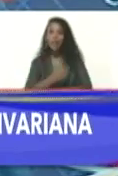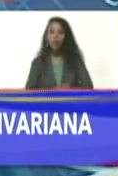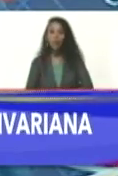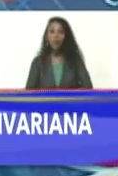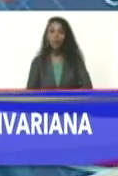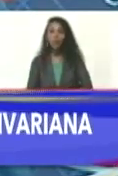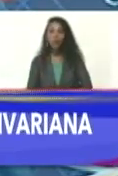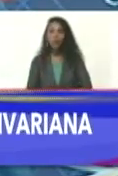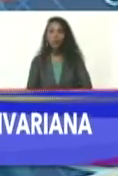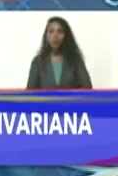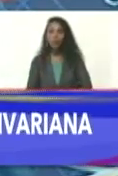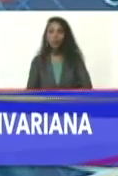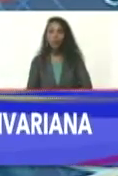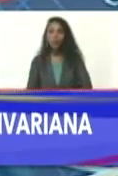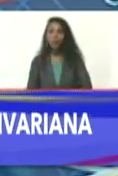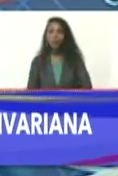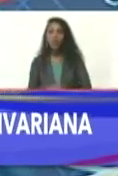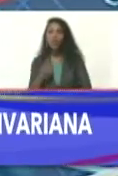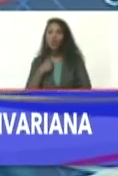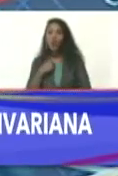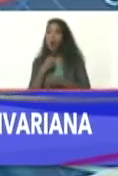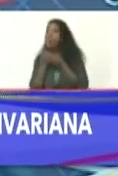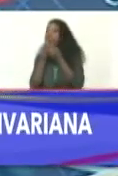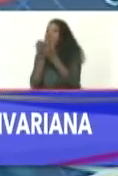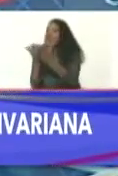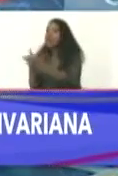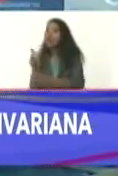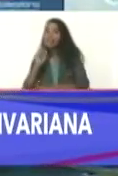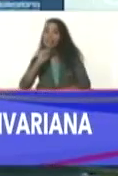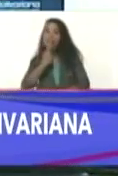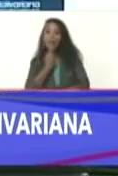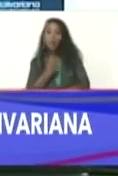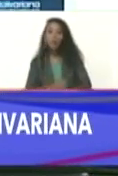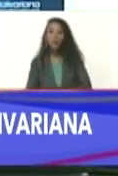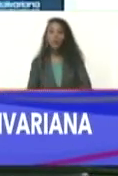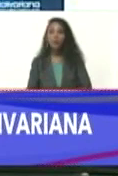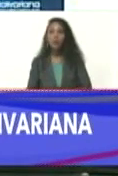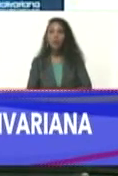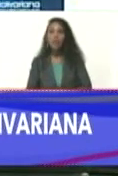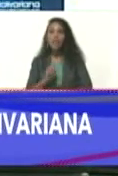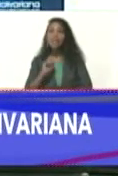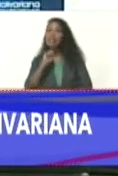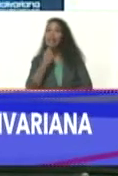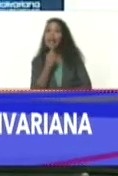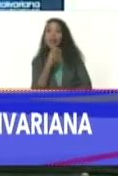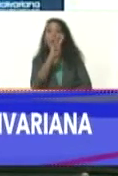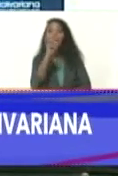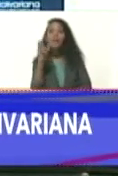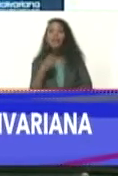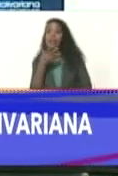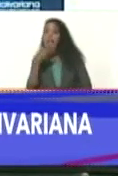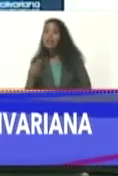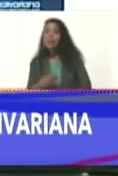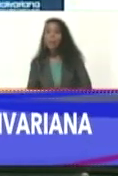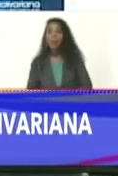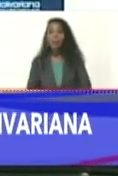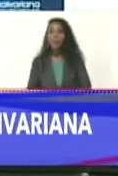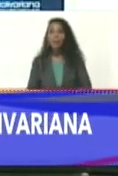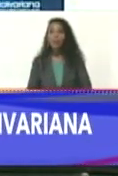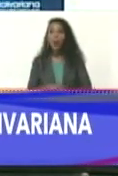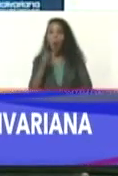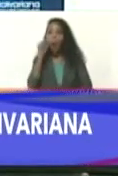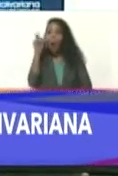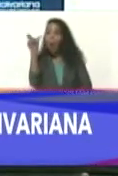Padrino, te lo cuento aquí en secreto. Secreto de 20 de diciembre. Elio Abram y Jimmy